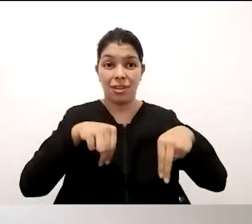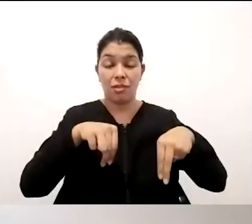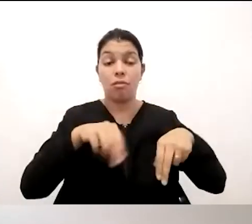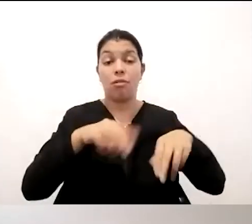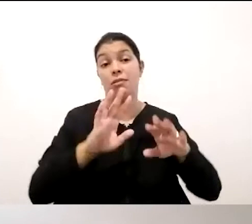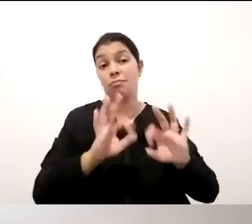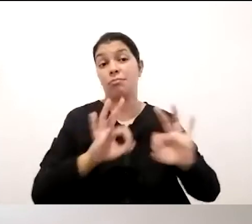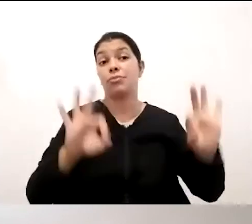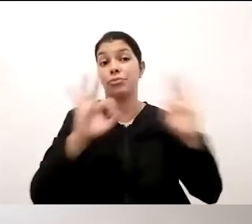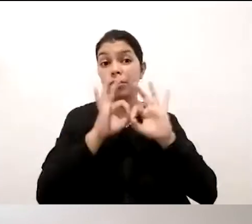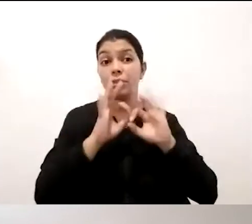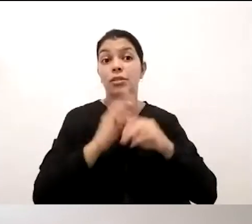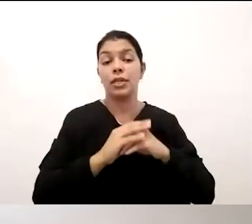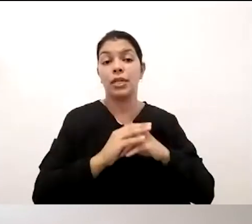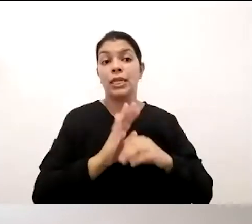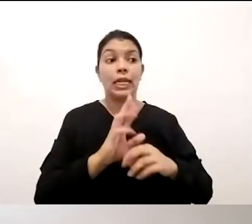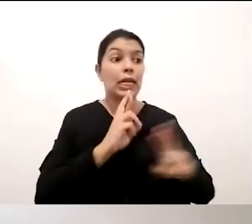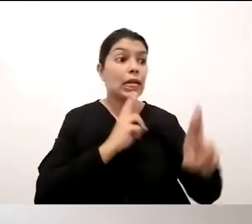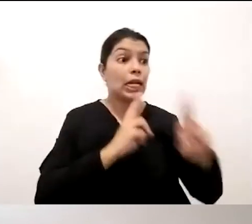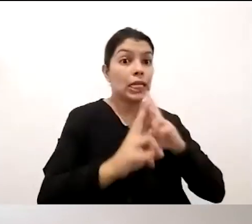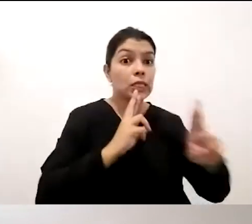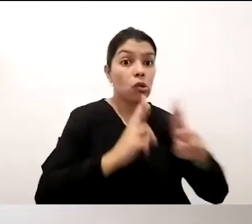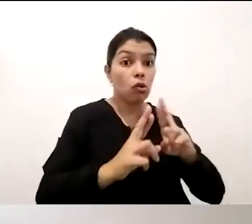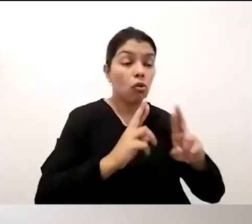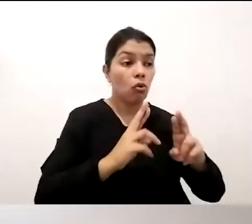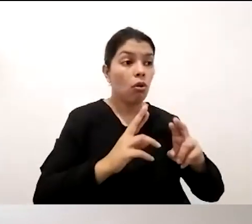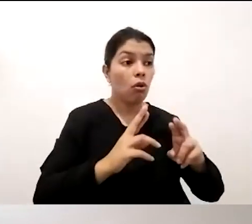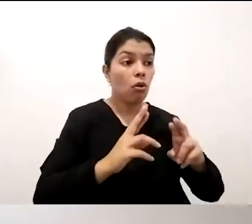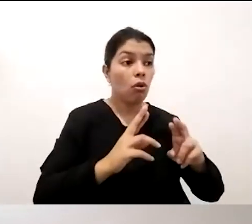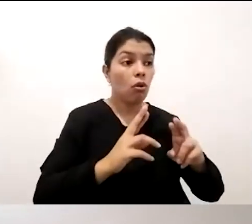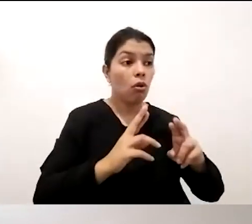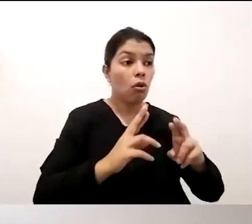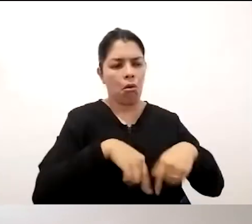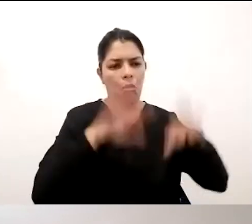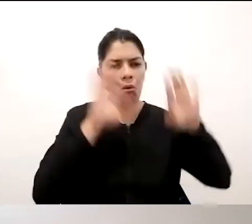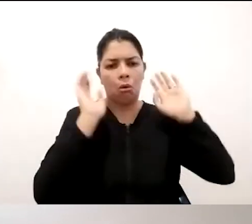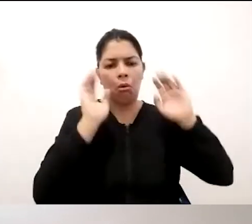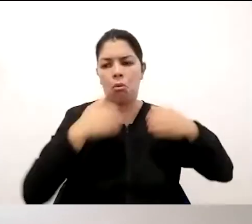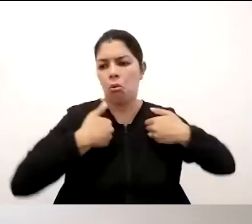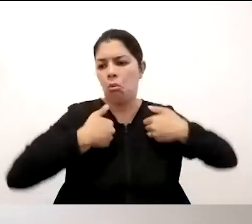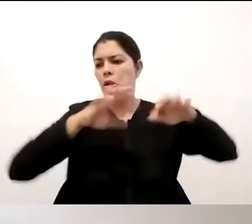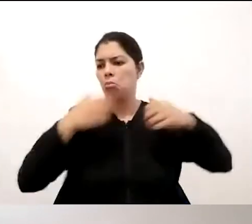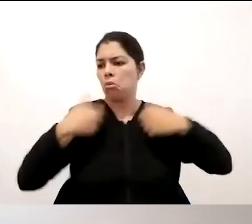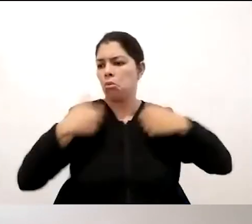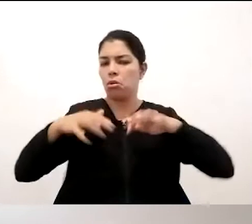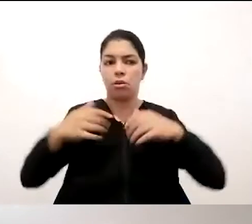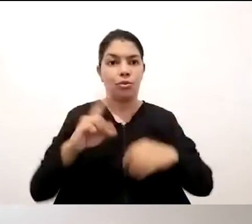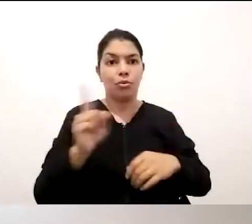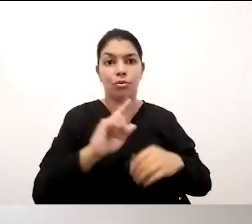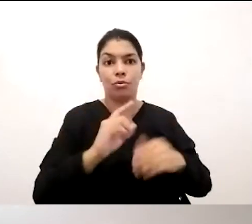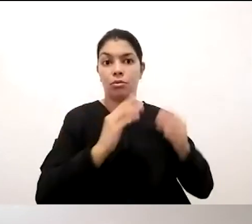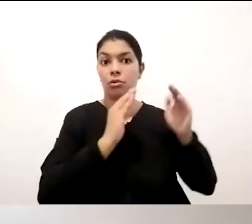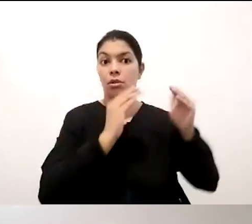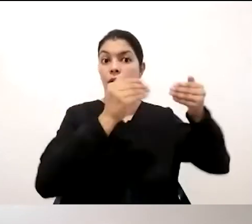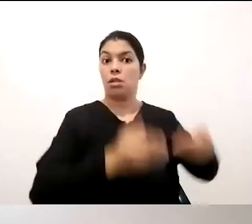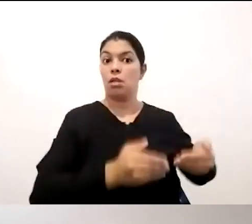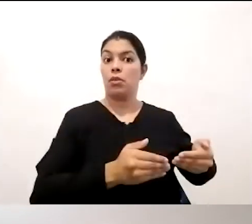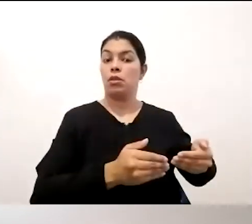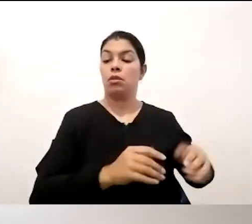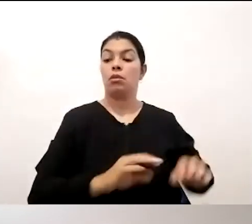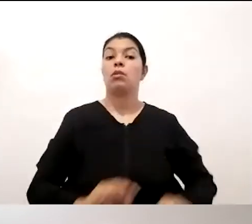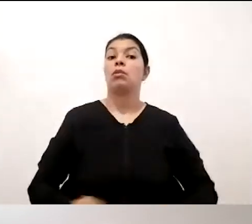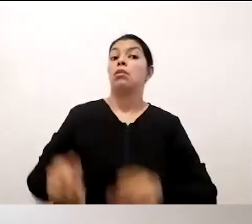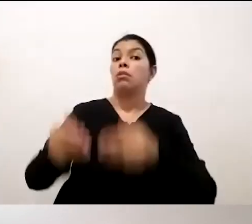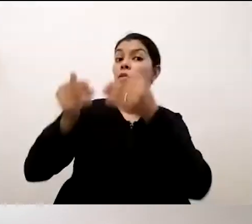tipo de relaciones. No solo en las relaciones de pareja como se suele creer, sino también en las relaciones sociales, relaciones familiares